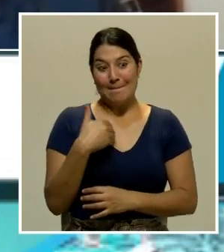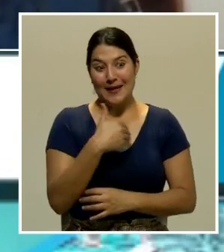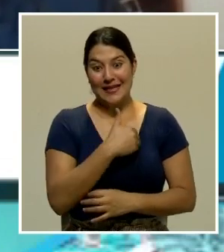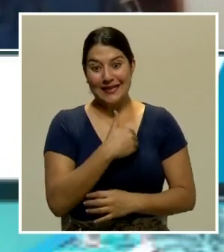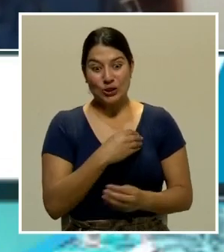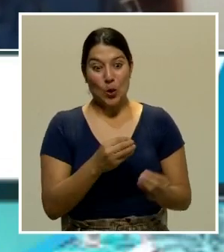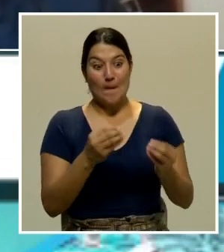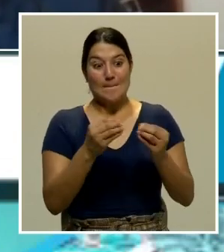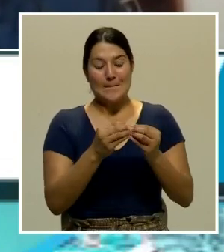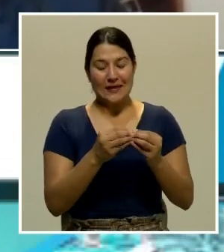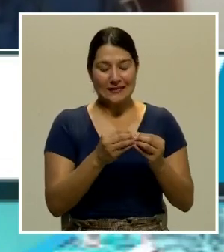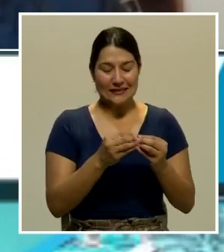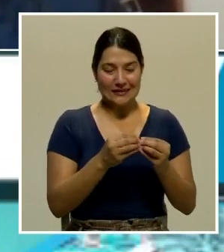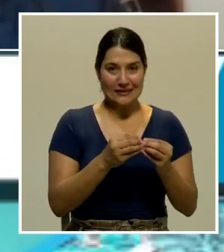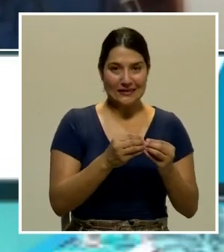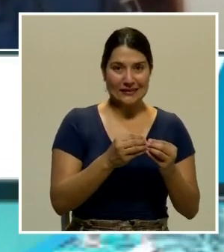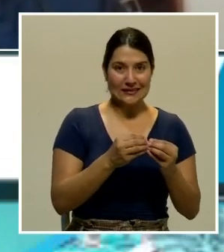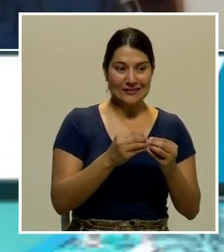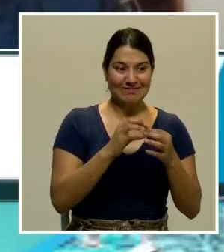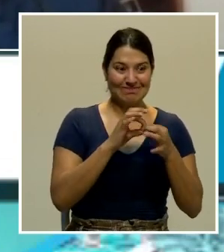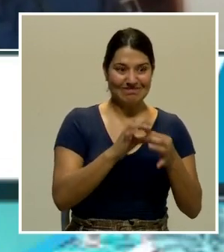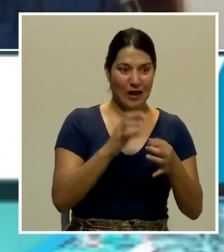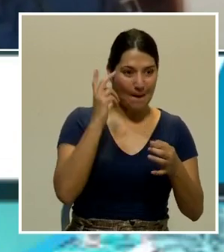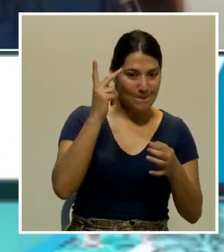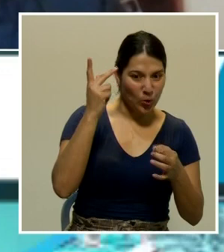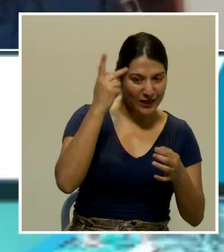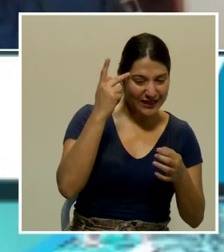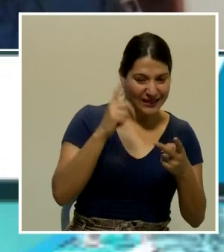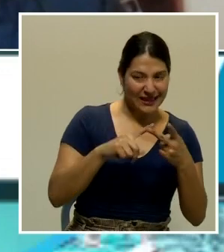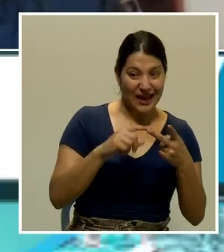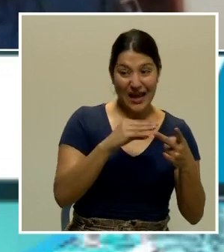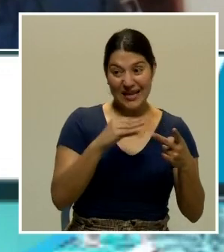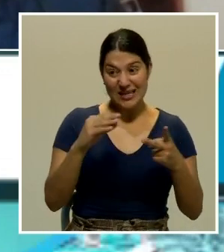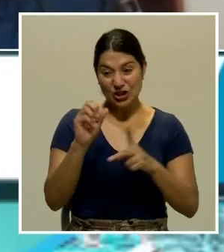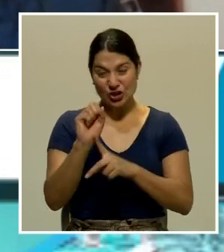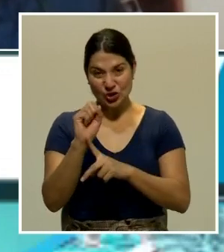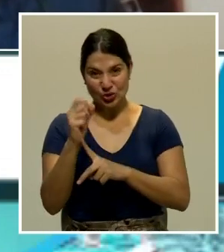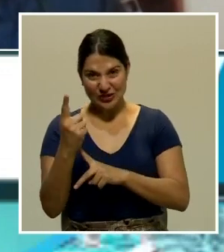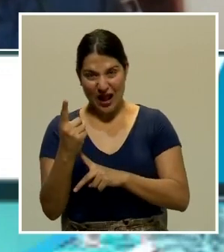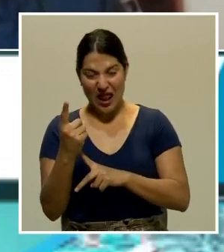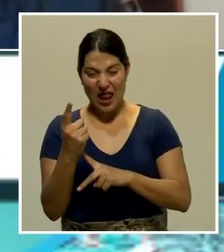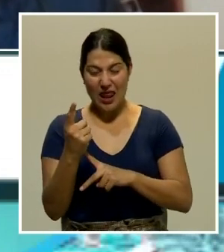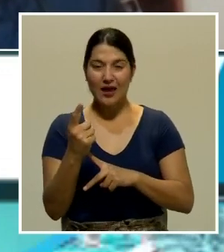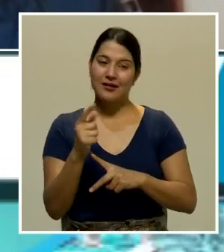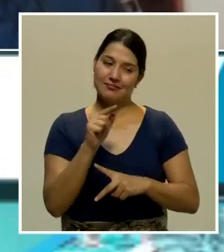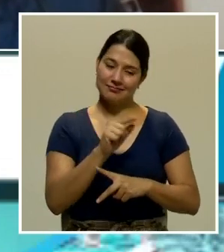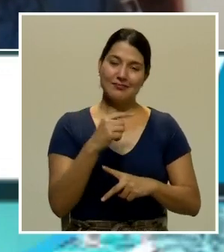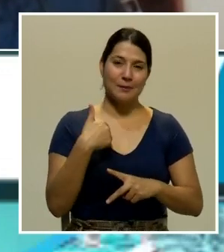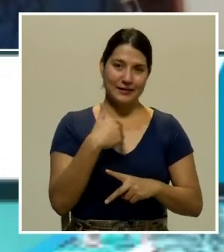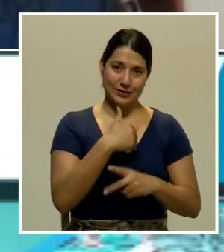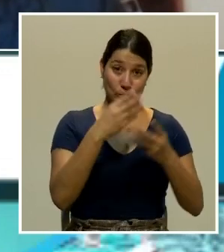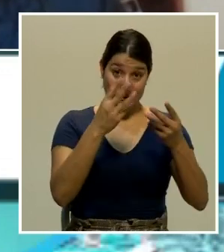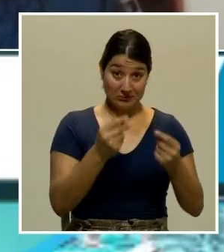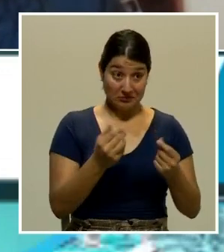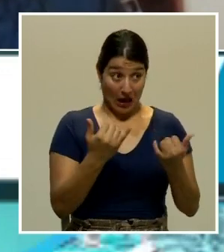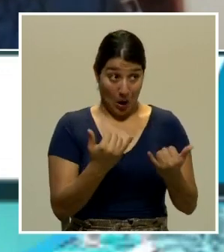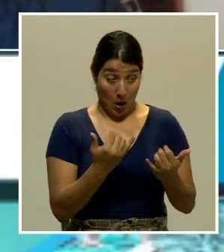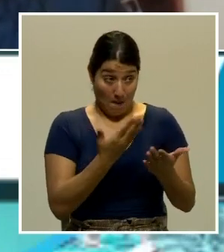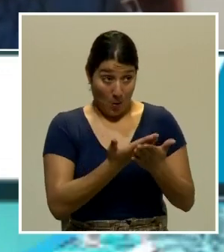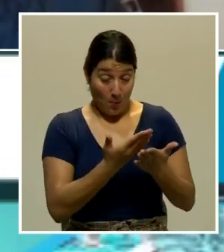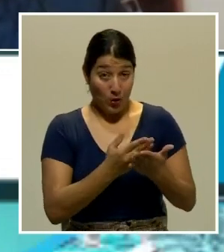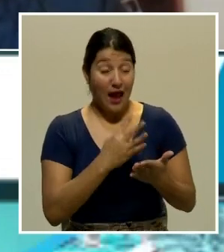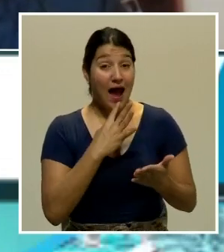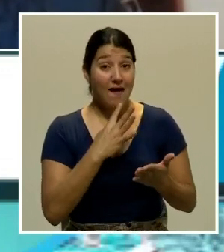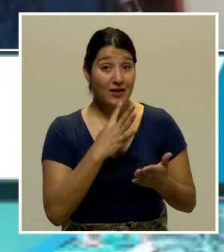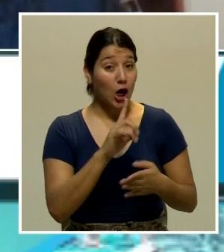más social que el Ministerio de Hacienda. Le propongo, don Elian, que hablemos de política, no solo de